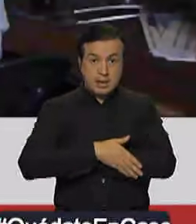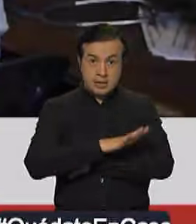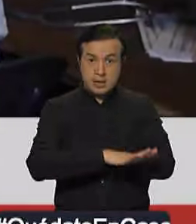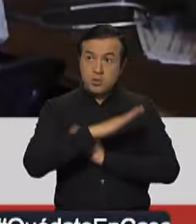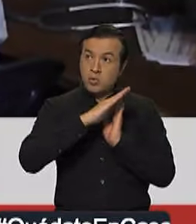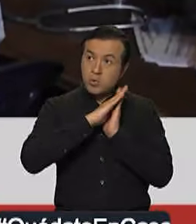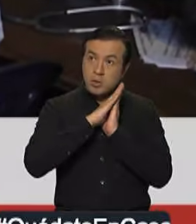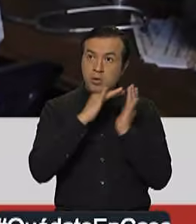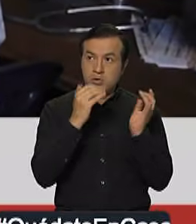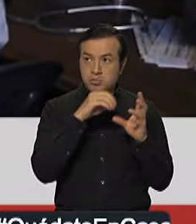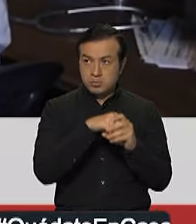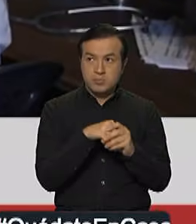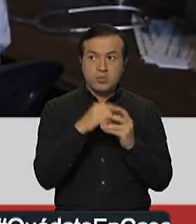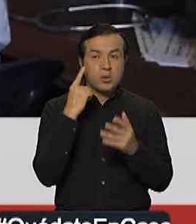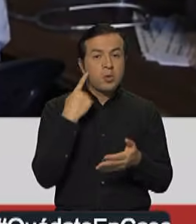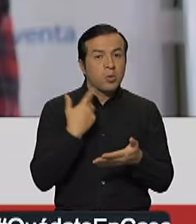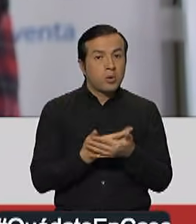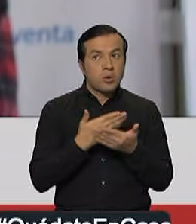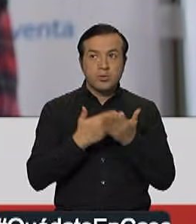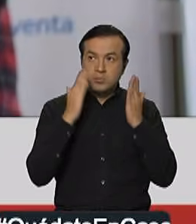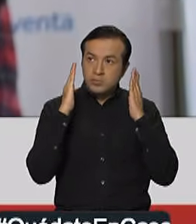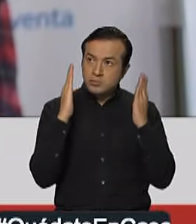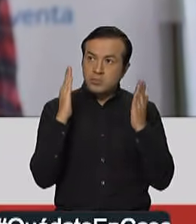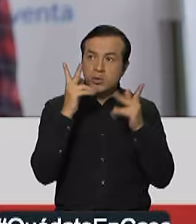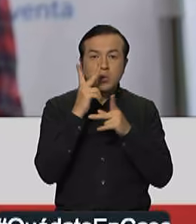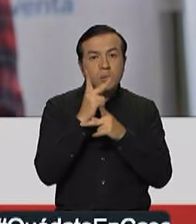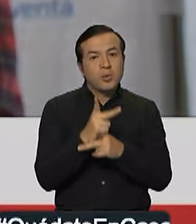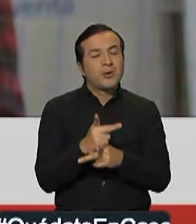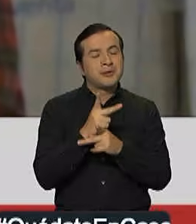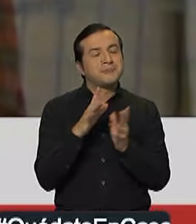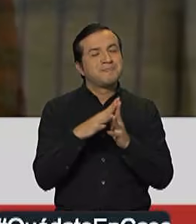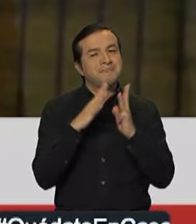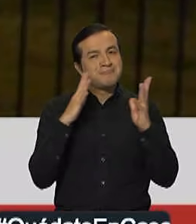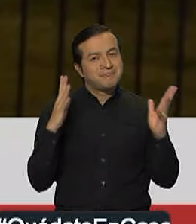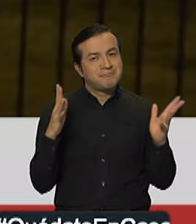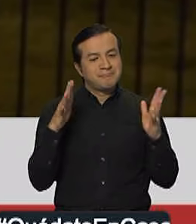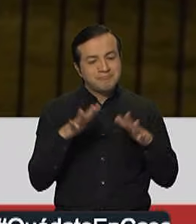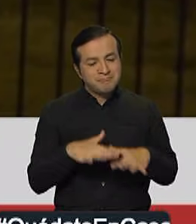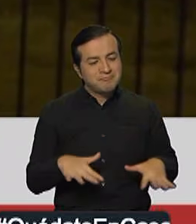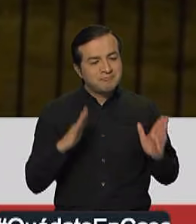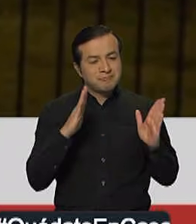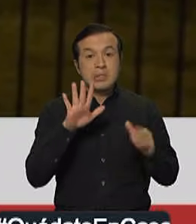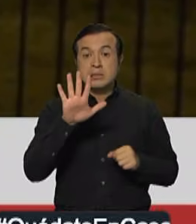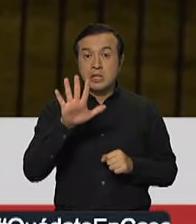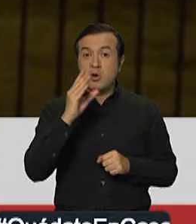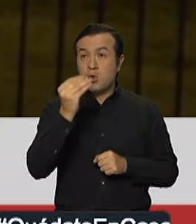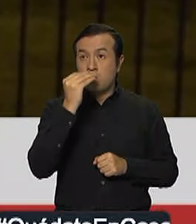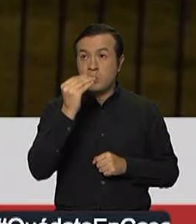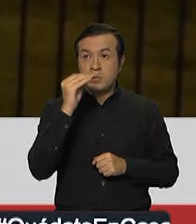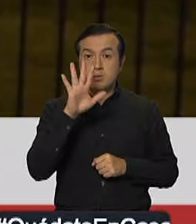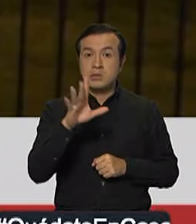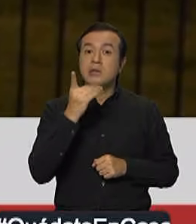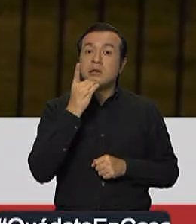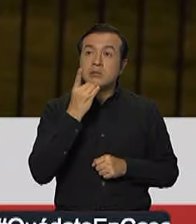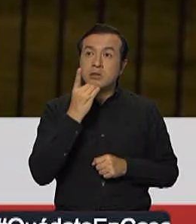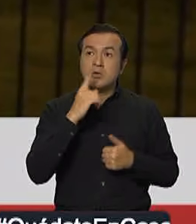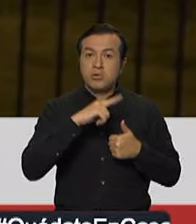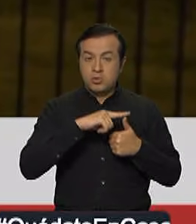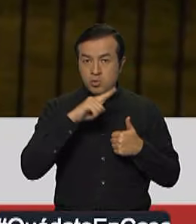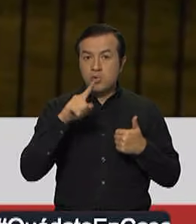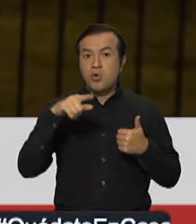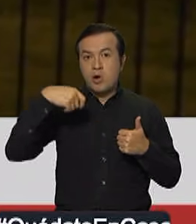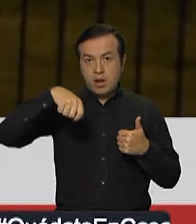calles. Constatamos la atención y los cuidados que reciben. Aquí se les da las 5 comidas diarias, que es el desayuno, la media